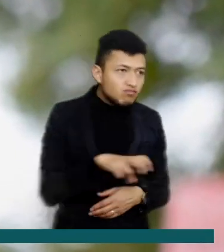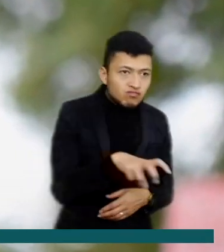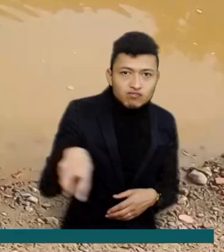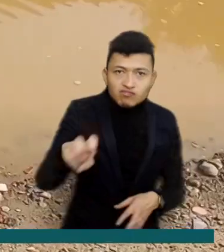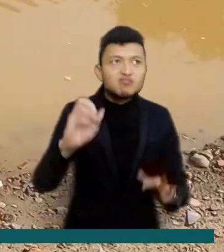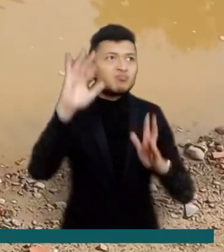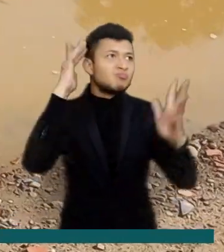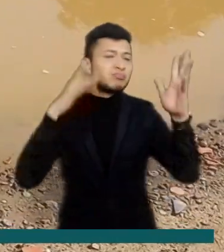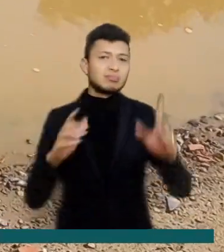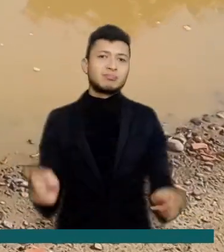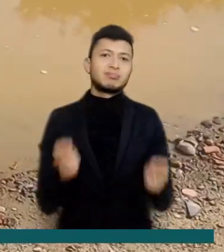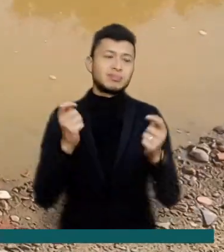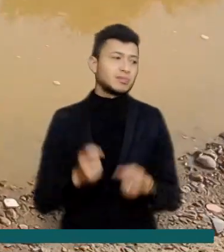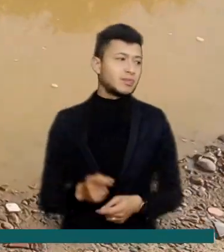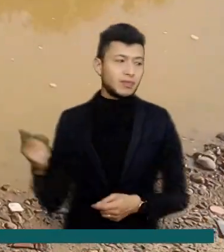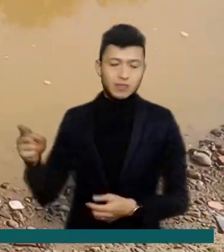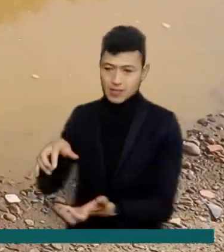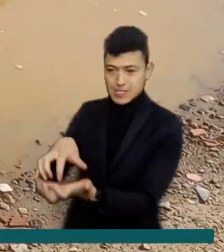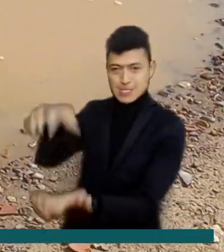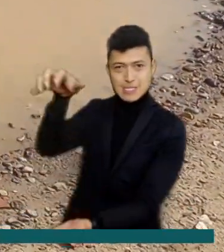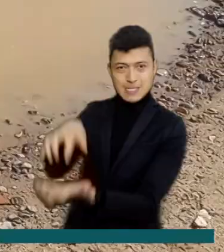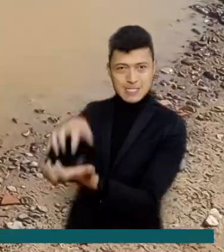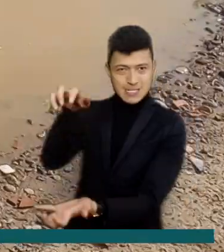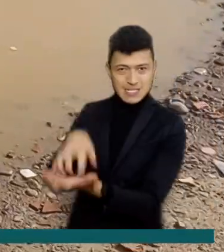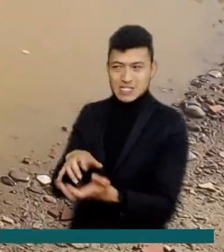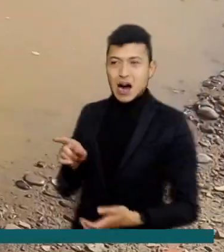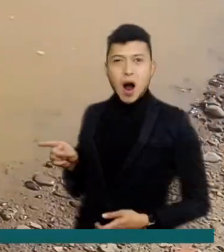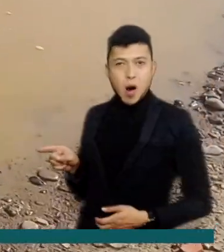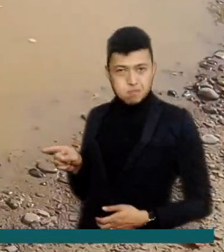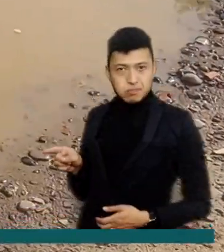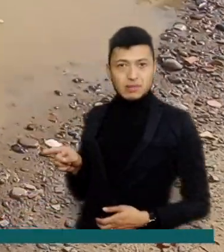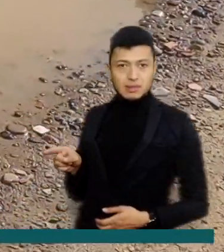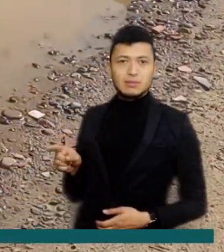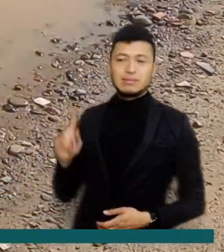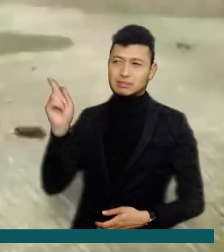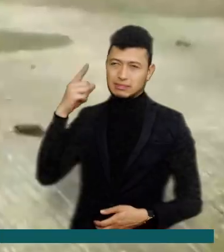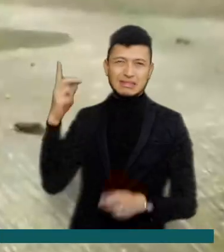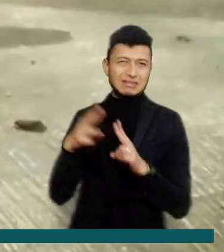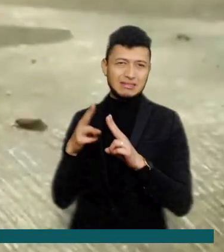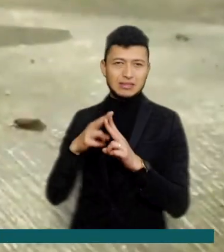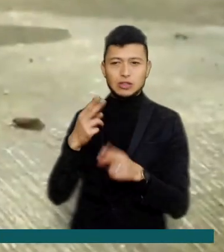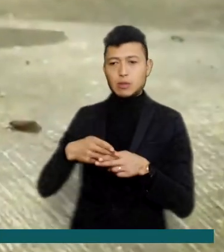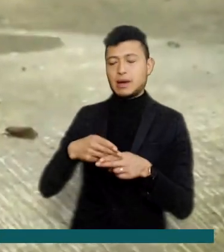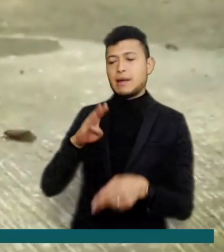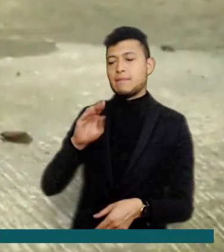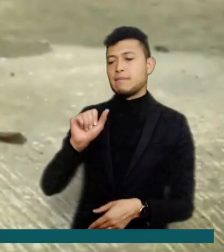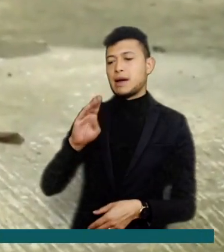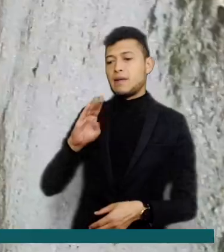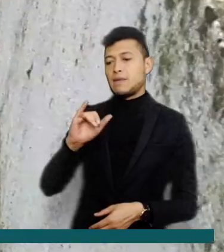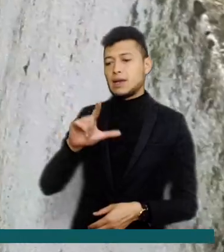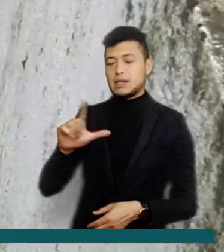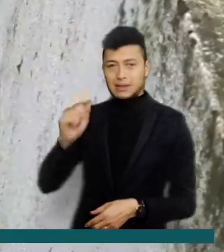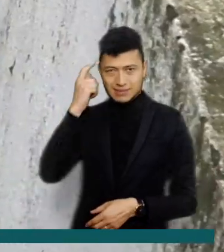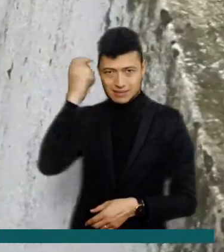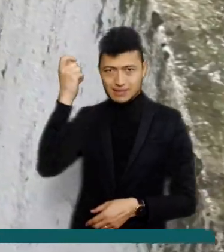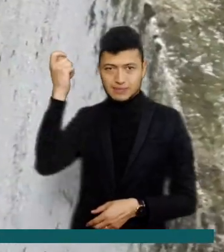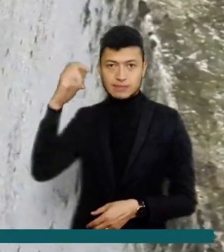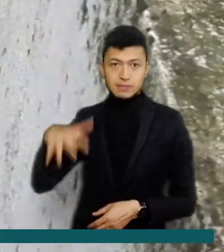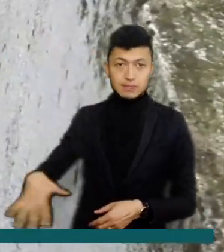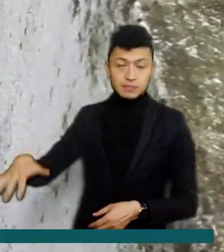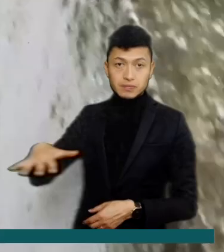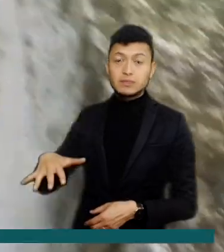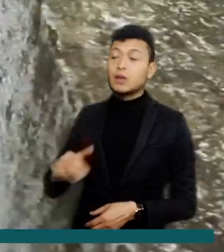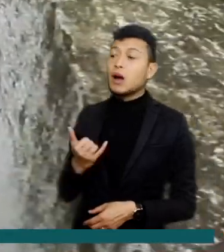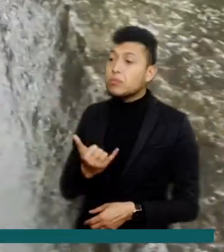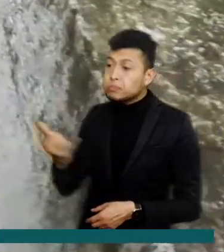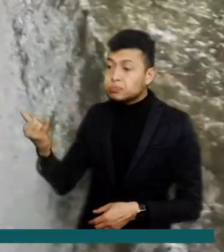supervivencia. Acompañamos el rescate de un caimán cocodrilos, o babilla, como es conocido este reptil en los llanos orientales. El animal fue encontrado